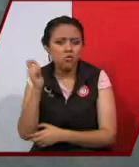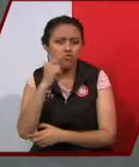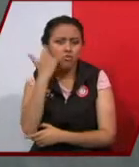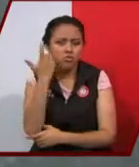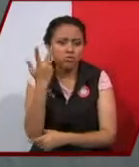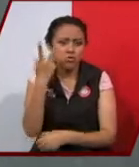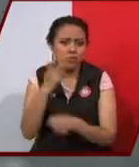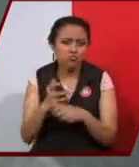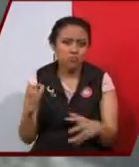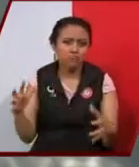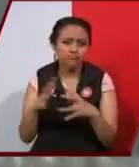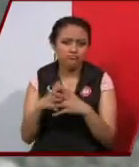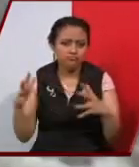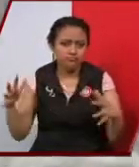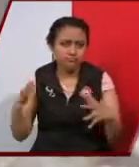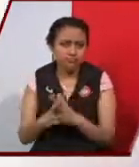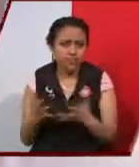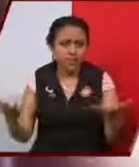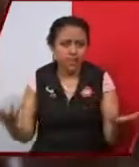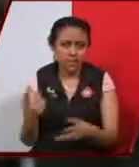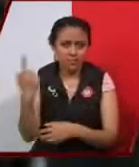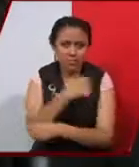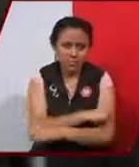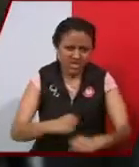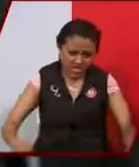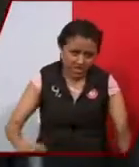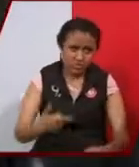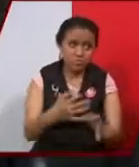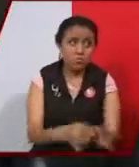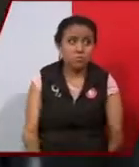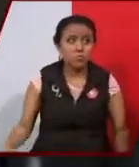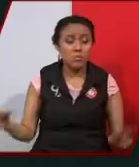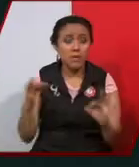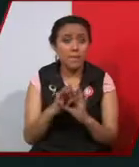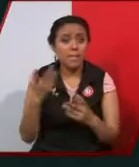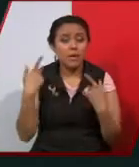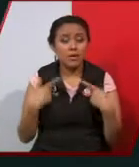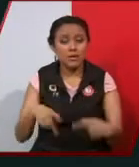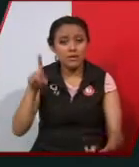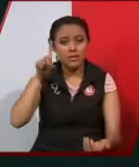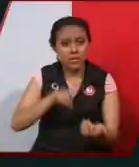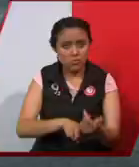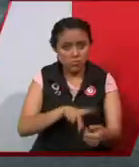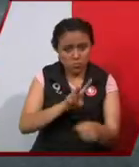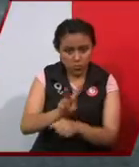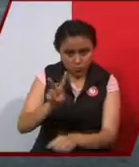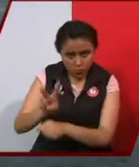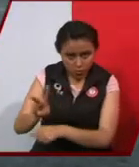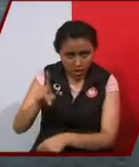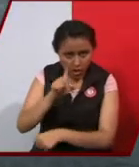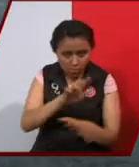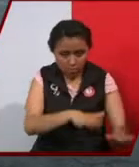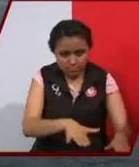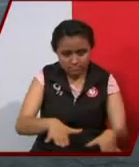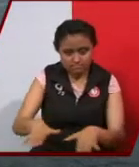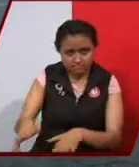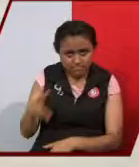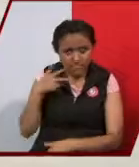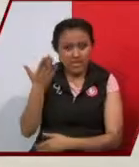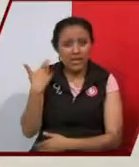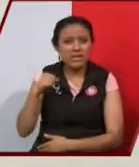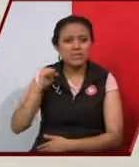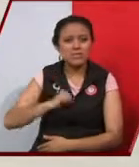segunda guerra mundial la importancia de los custodios de las aguas mexicanas se fortaleció en el siglo 19